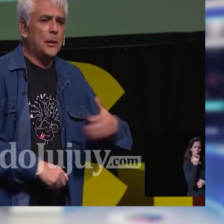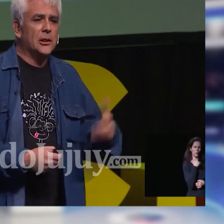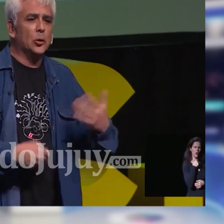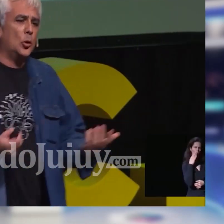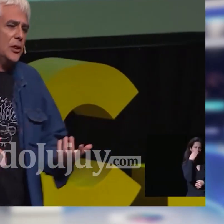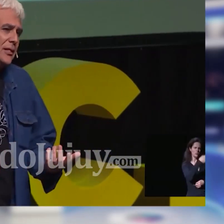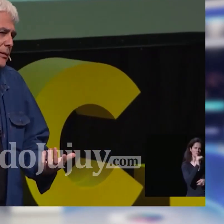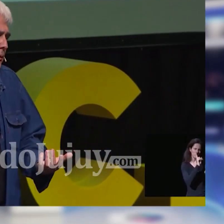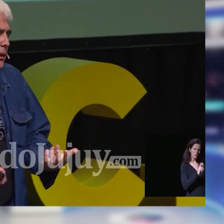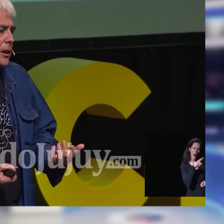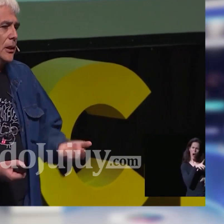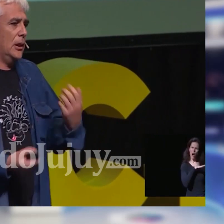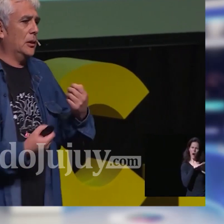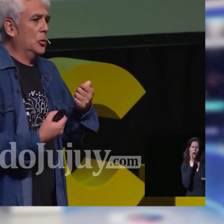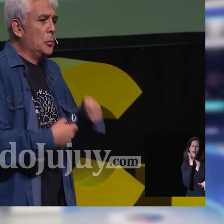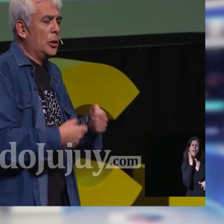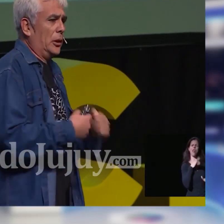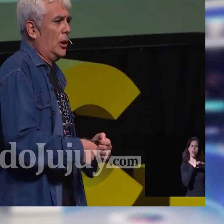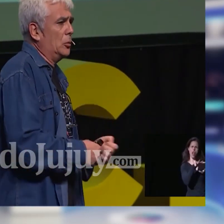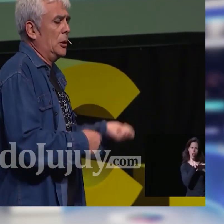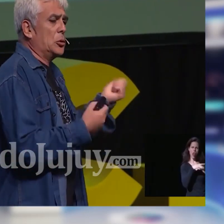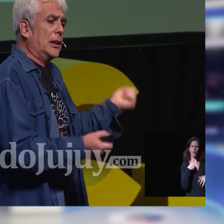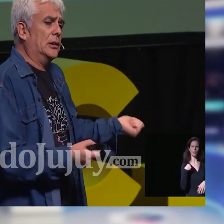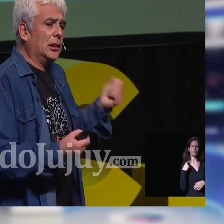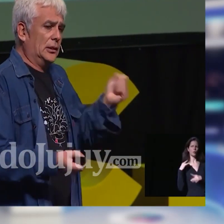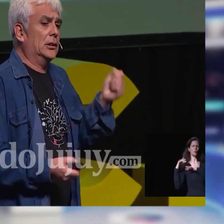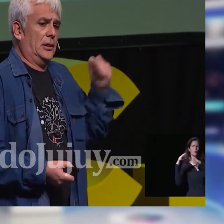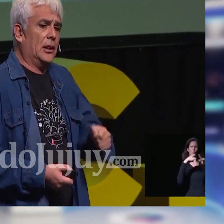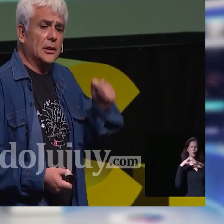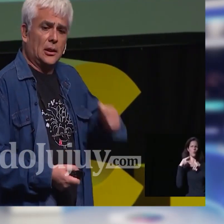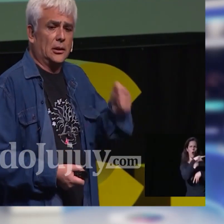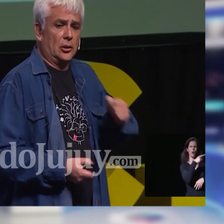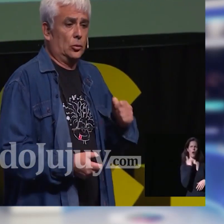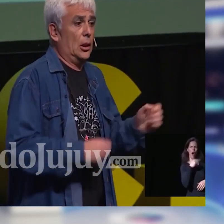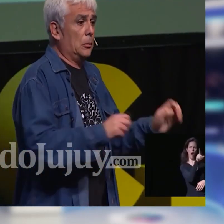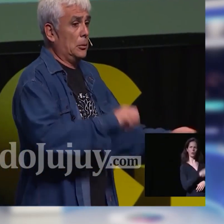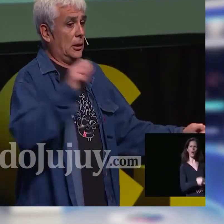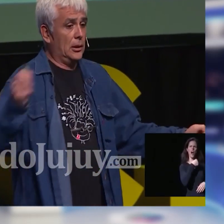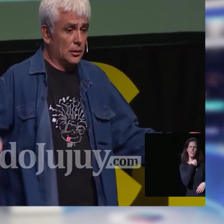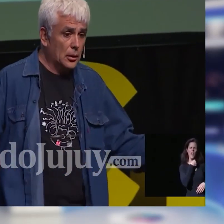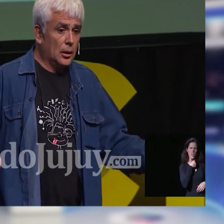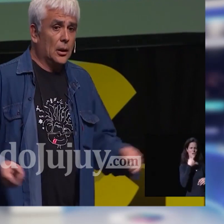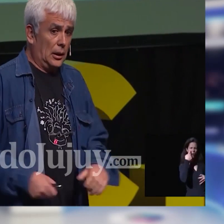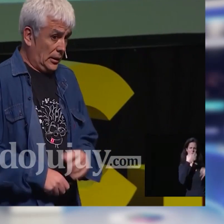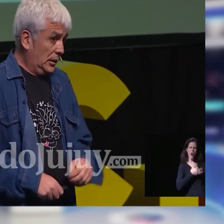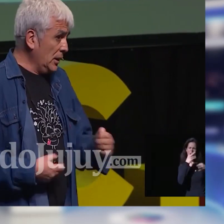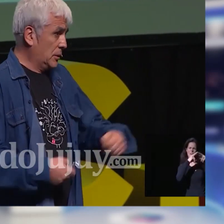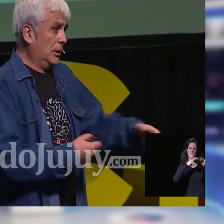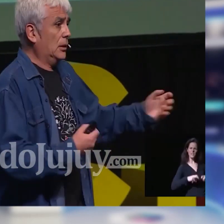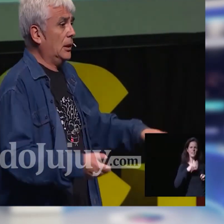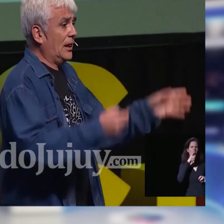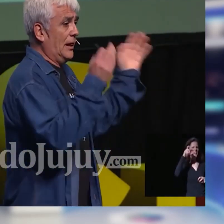canas, es inclusive un ex combatiente de Malvinas, digamos, ¿sí? Jujeño de nacimiento, salteño por adopción. Dice